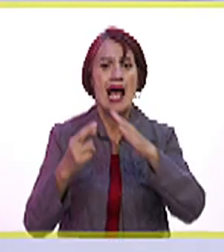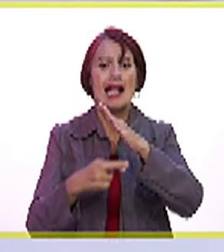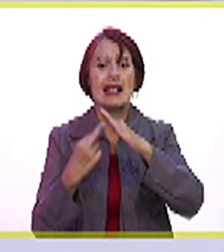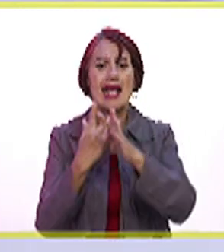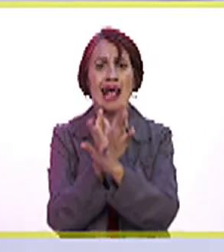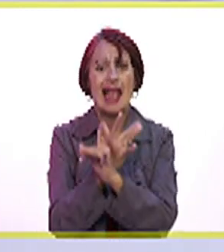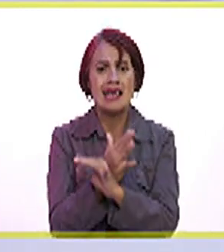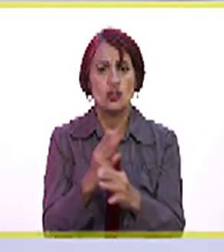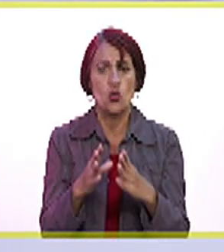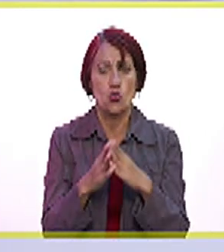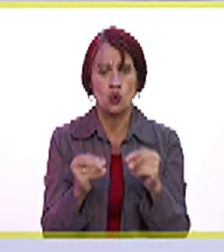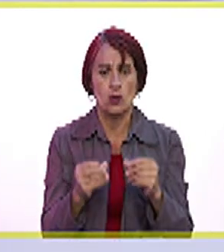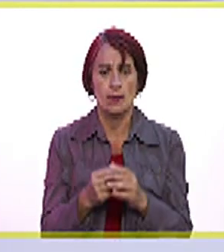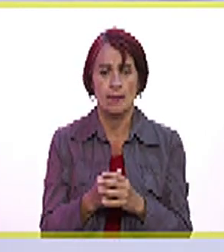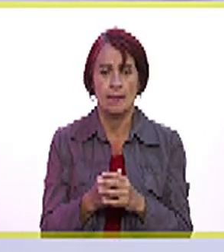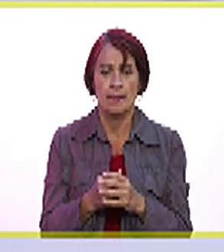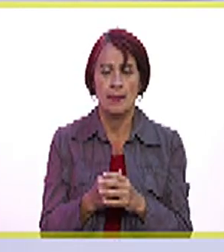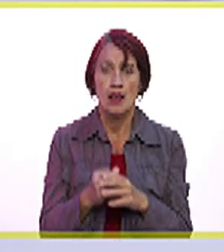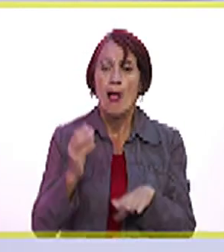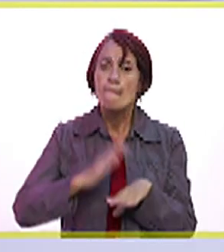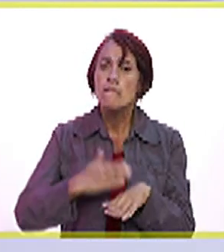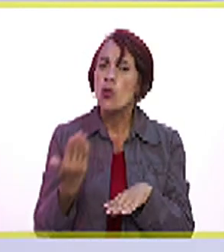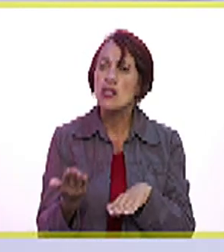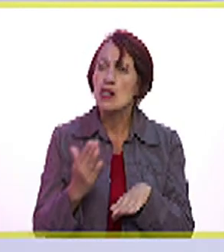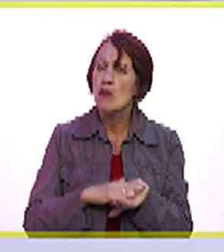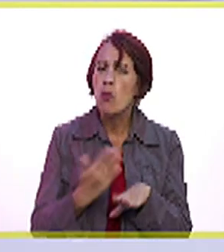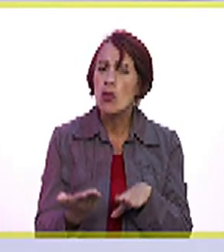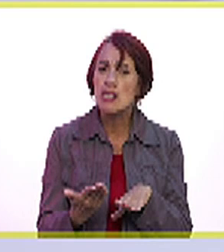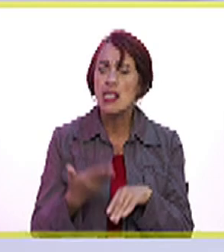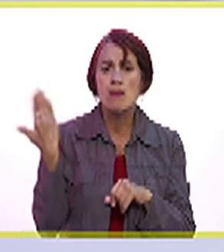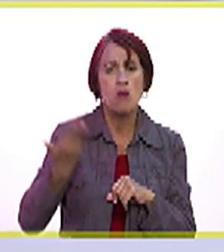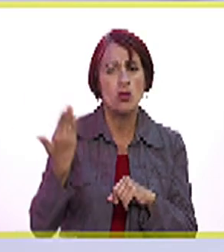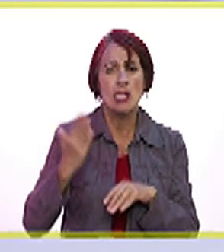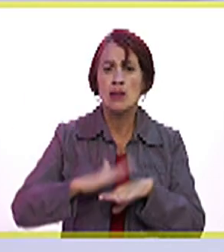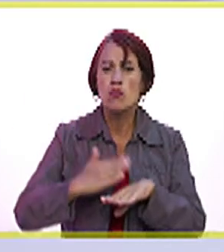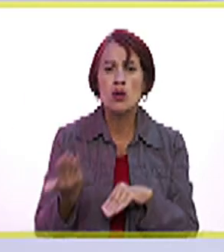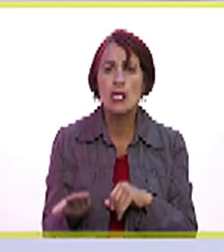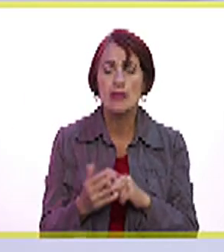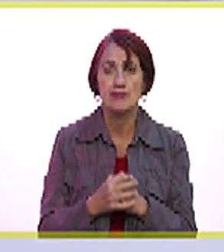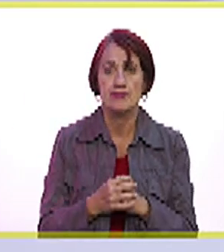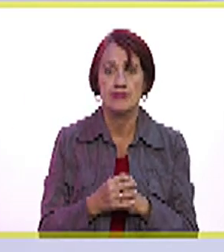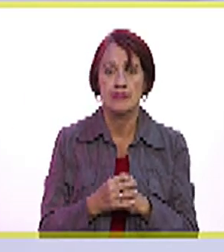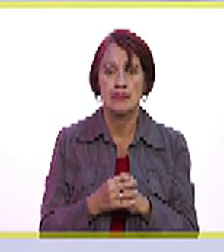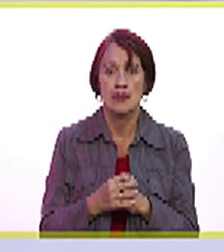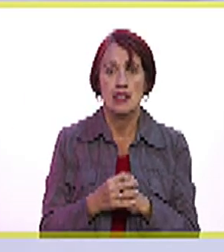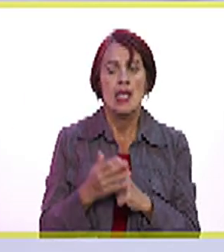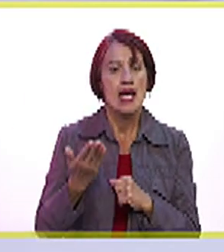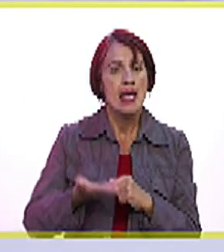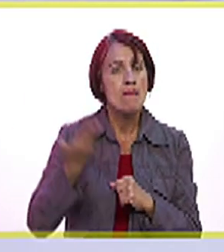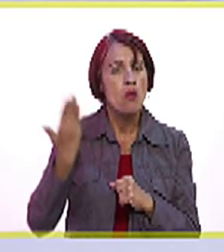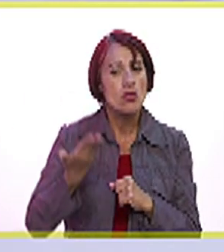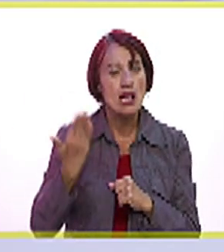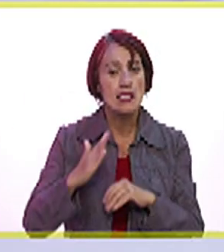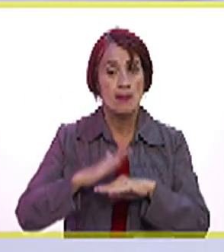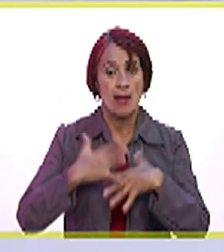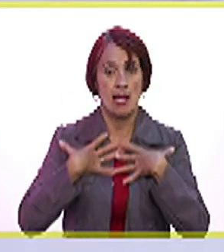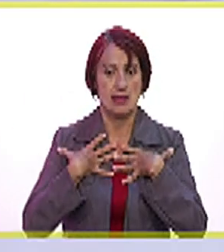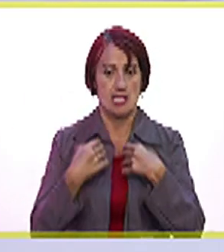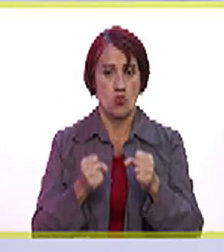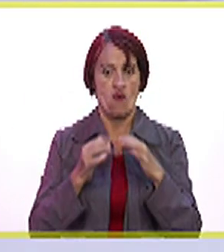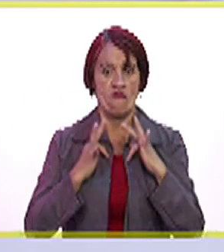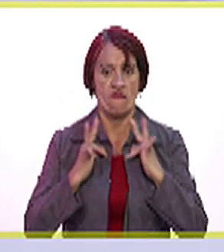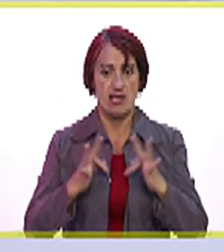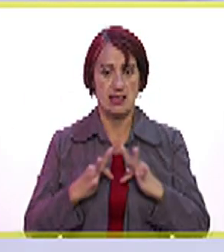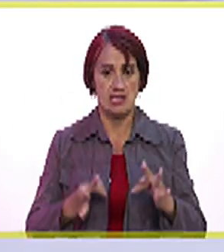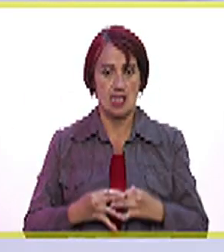¿Cuál es la importancia de la recreación? Porque la recreación es importante. La recreación es fundamental para la salud